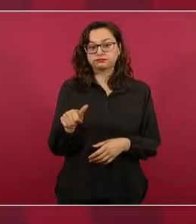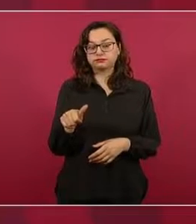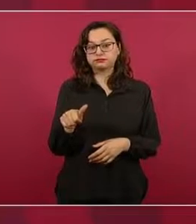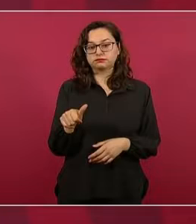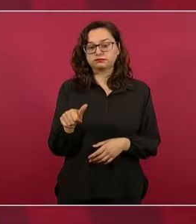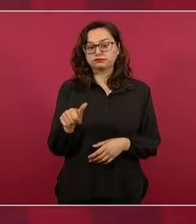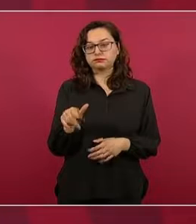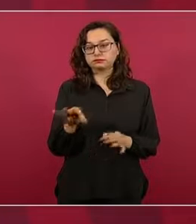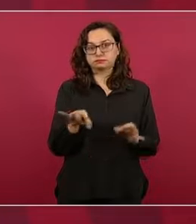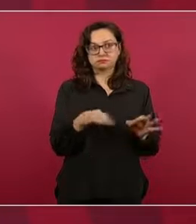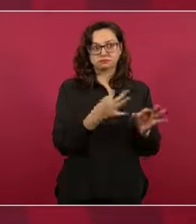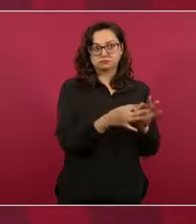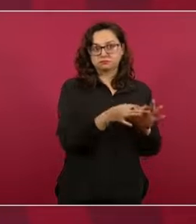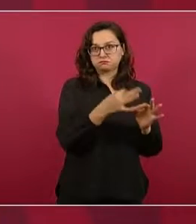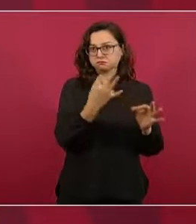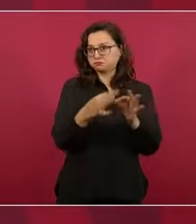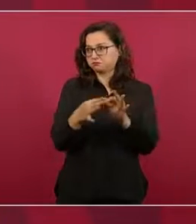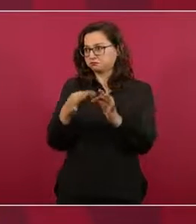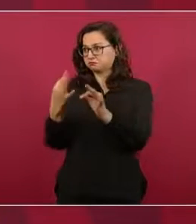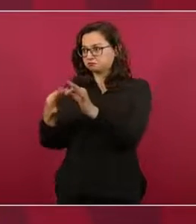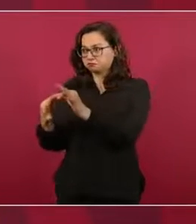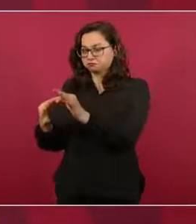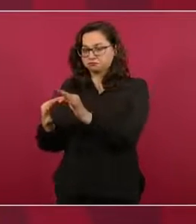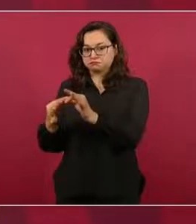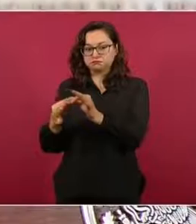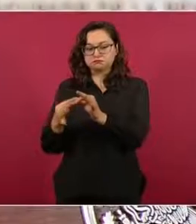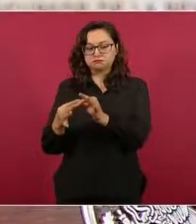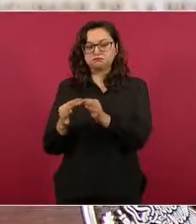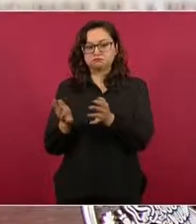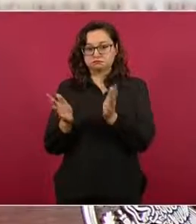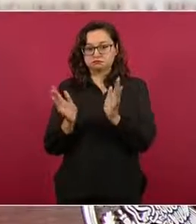los actos formales,